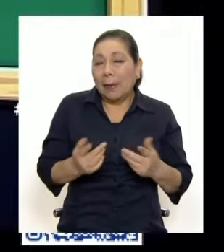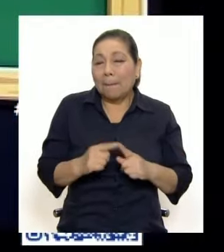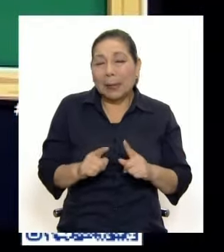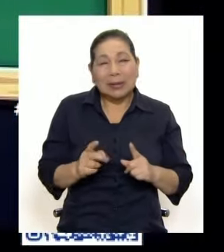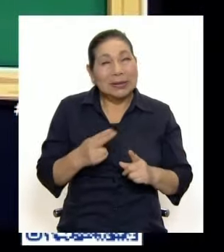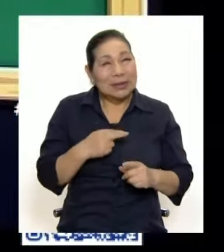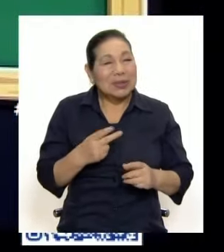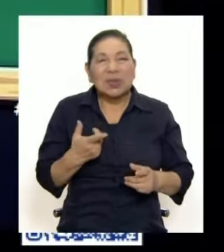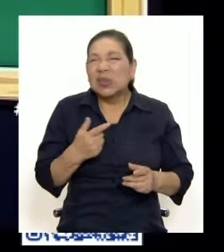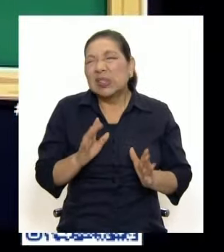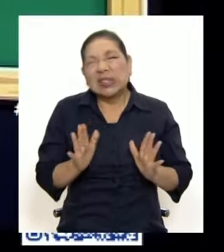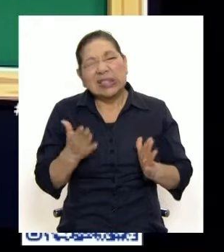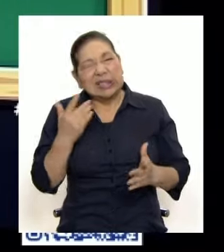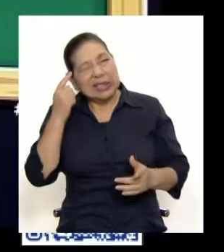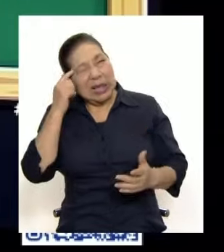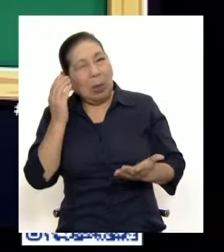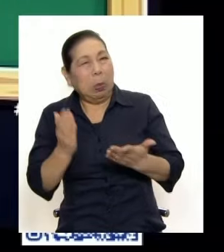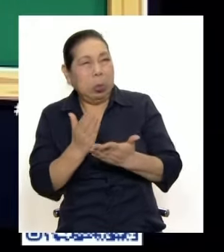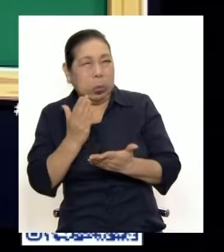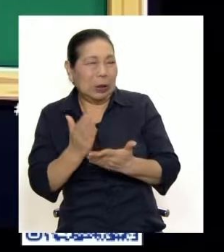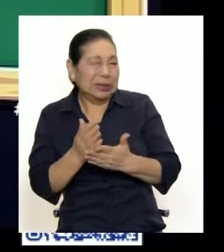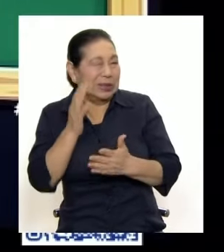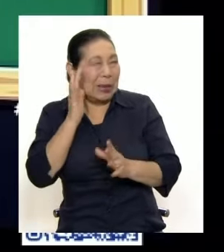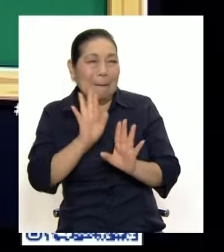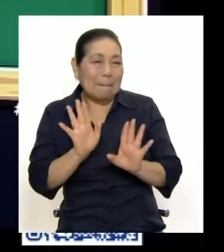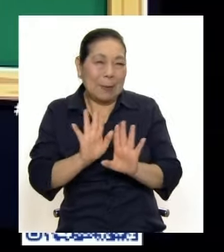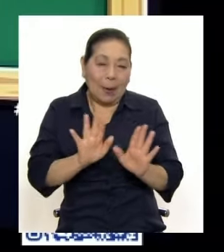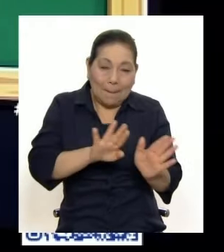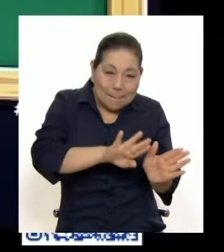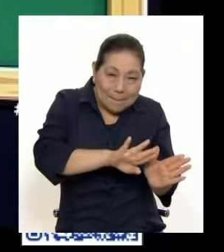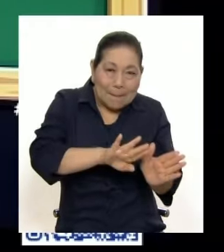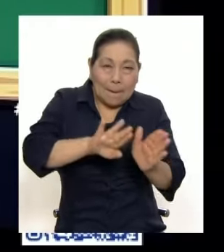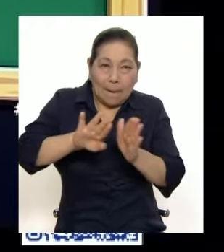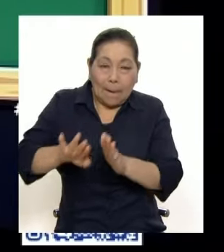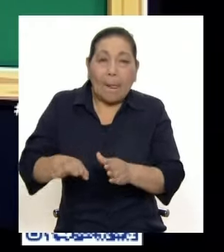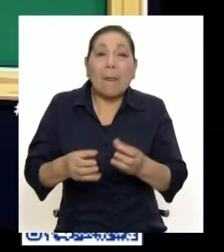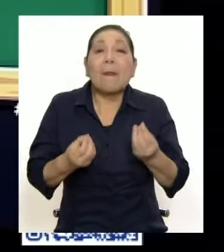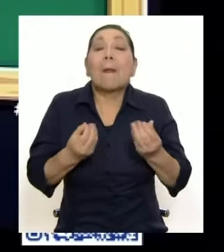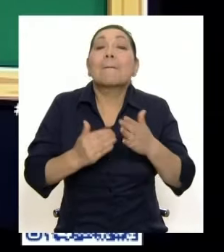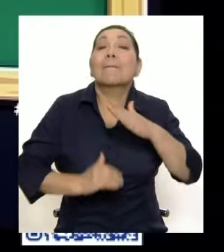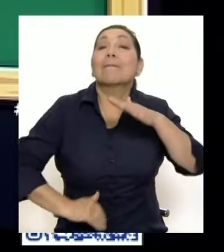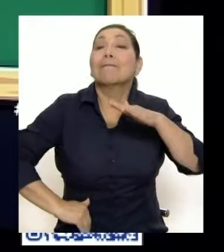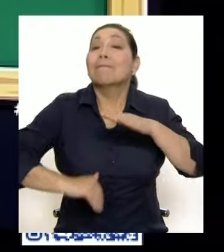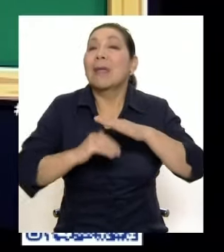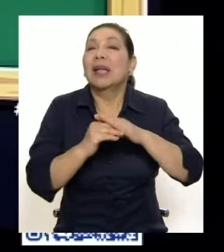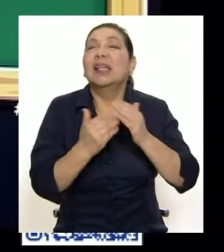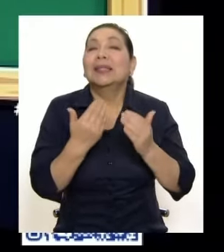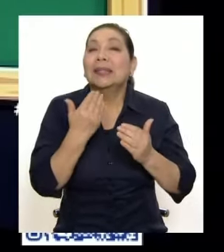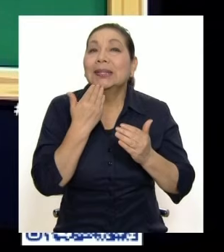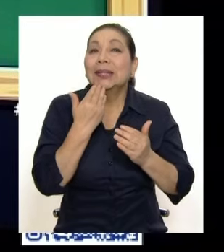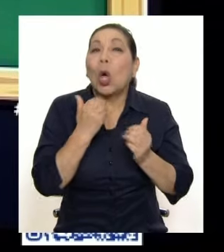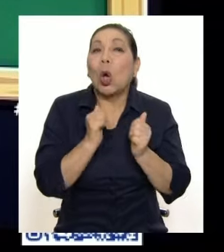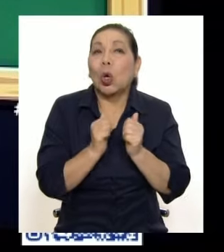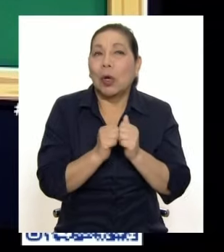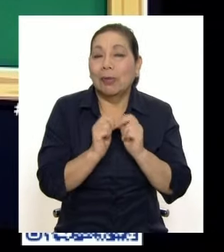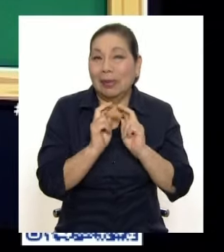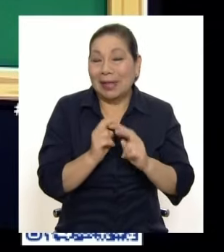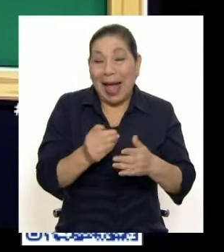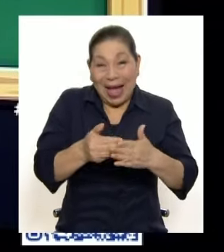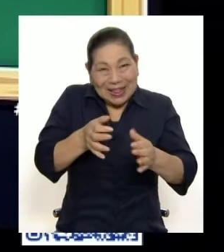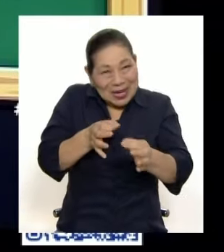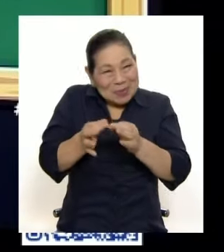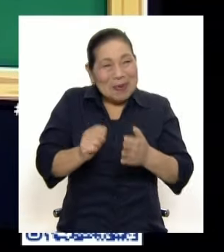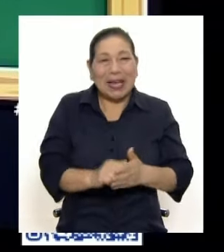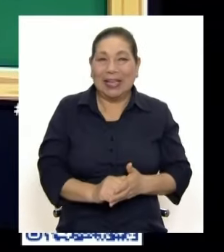a la china Pues no le gustaba mucho esa idea Pero quizás la razón de mayor peso tiene que ver con lo que hemos dicho hace un